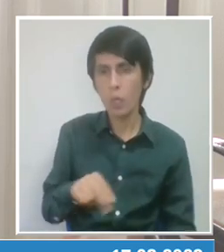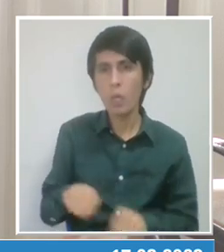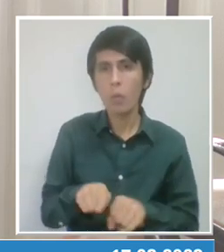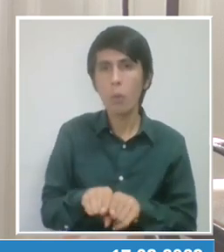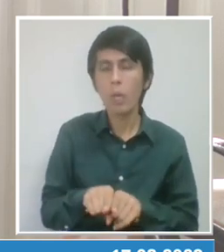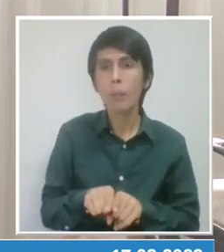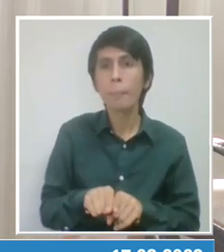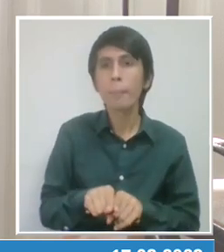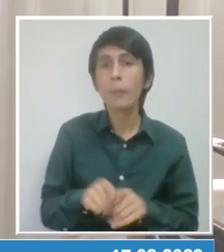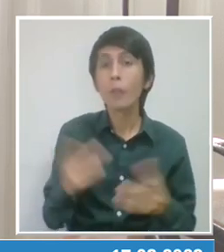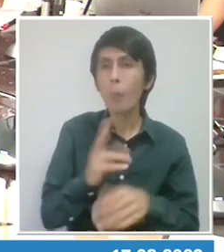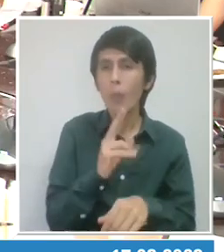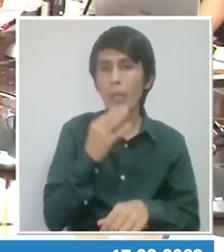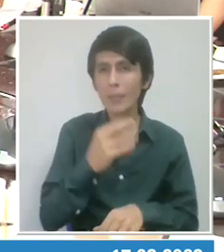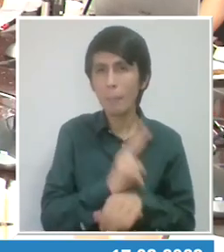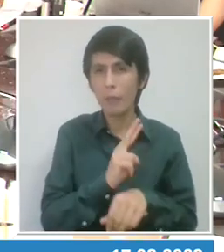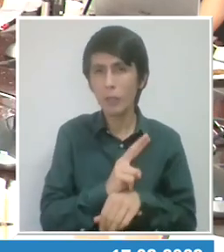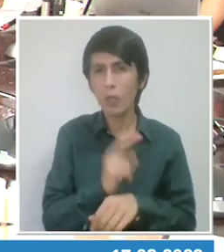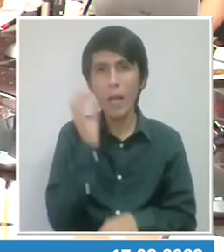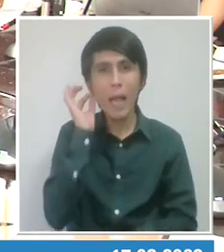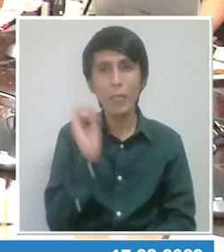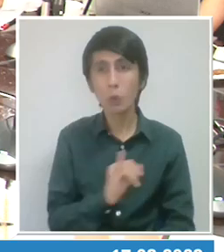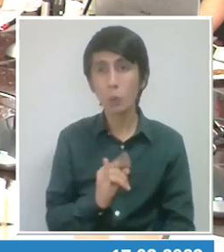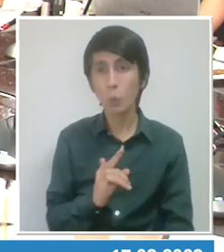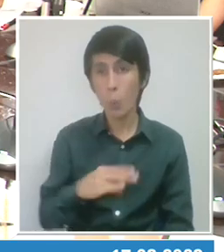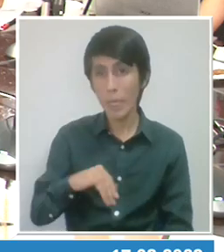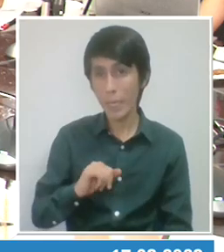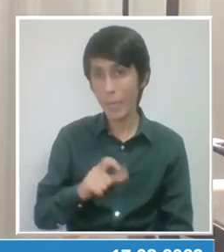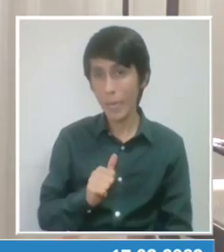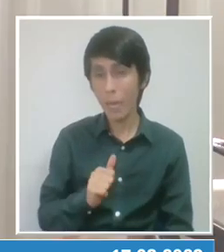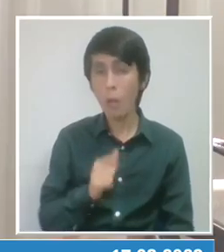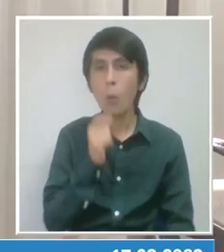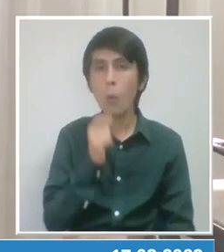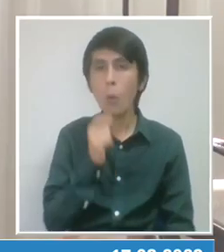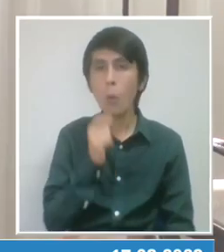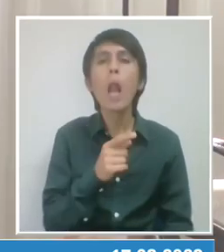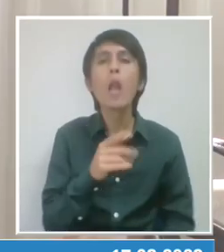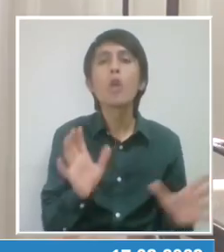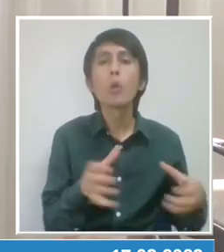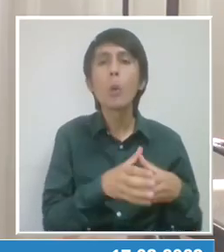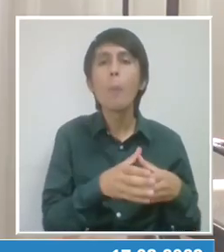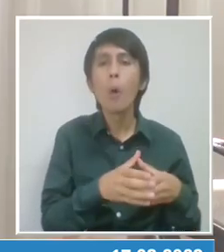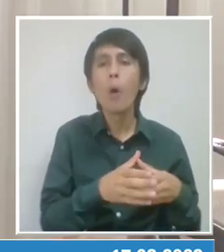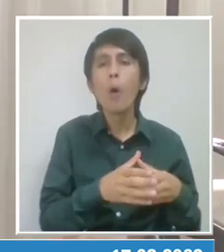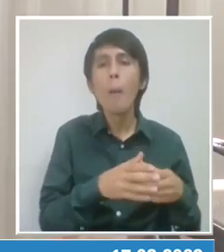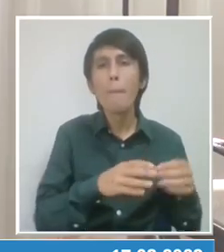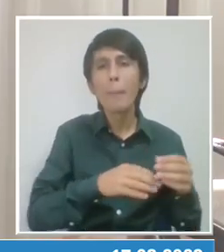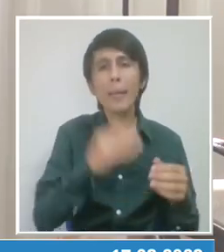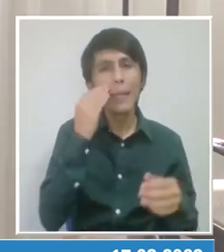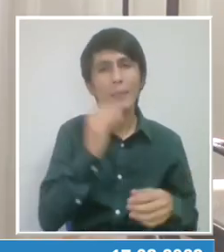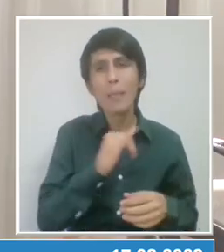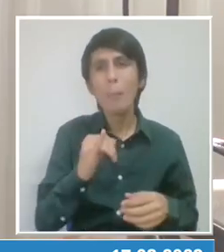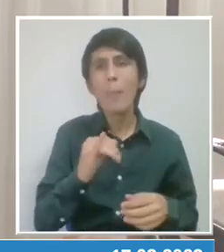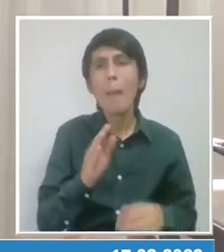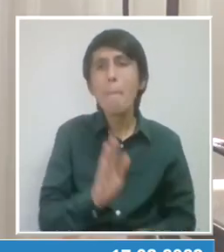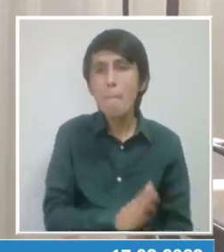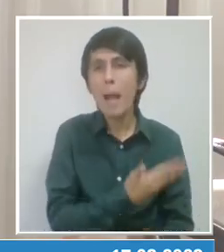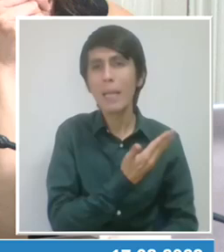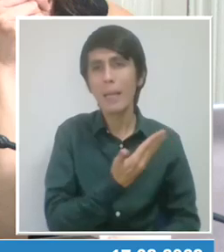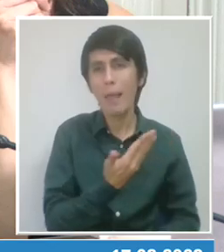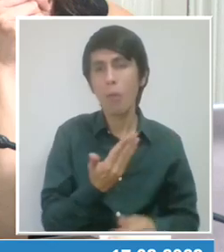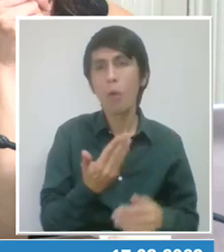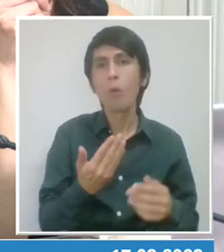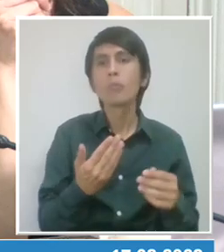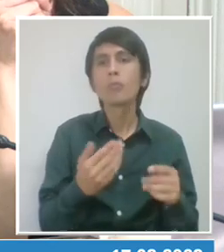los grupos normalmente marginados? ¿Cómo fomentamos, como propone él, la solidaridad,